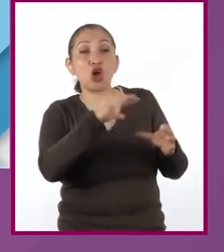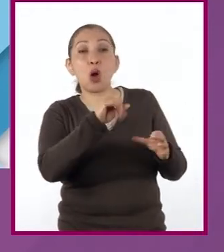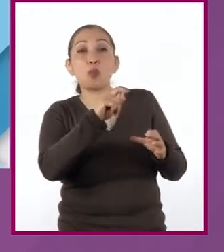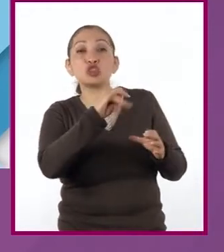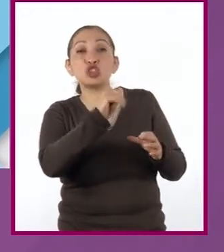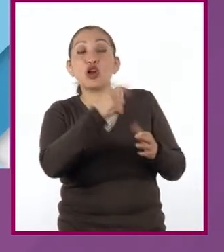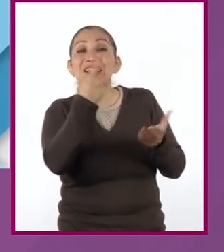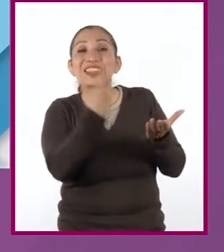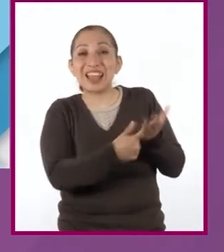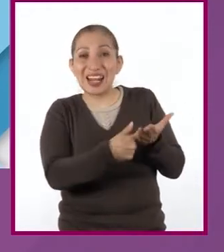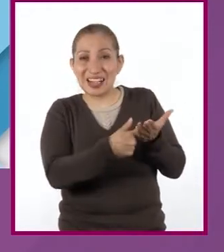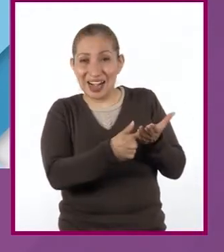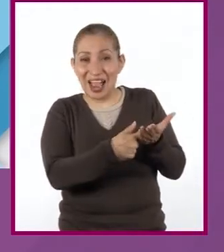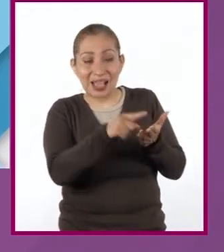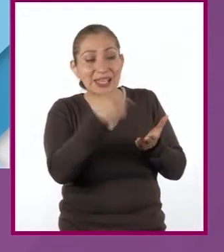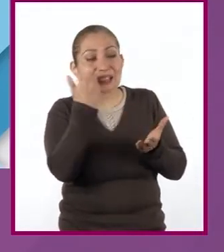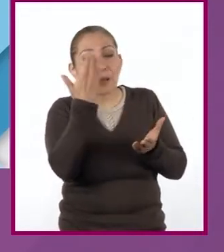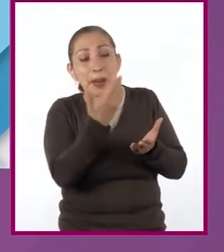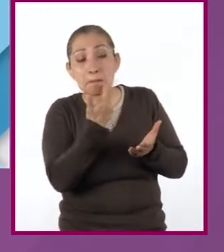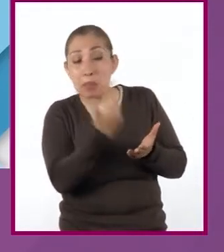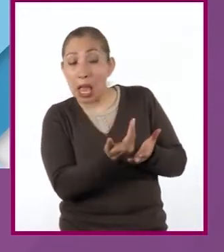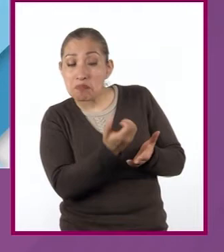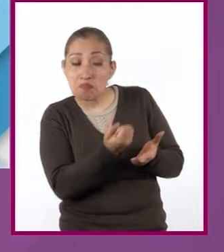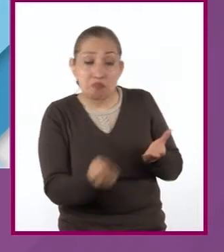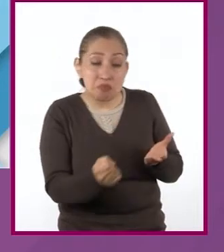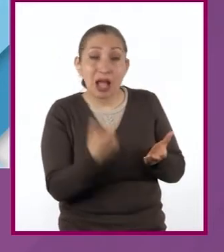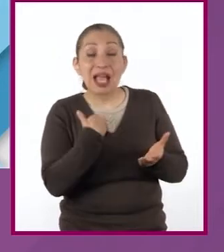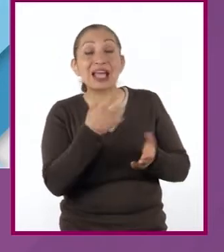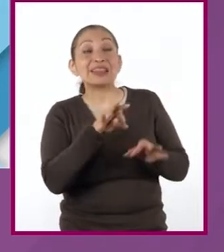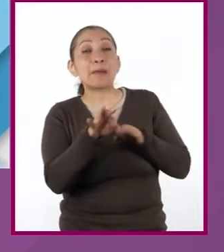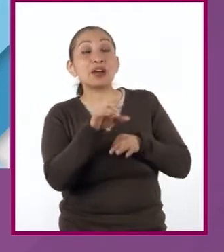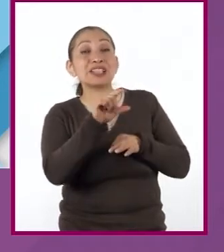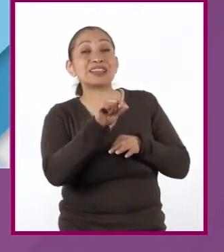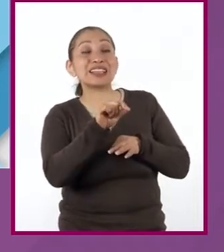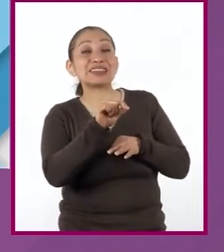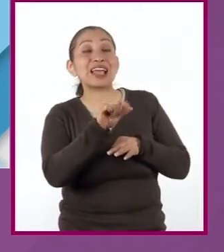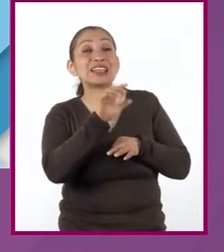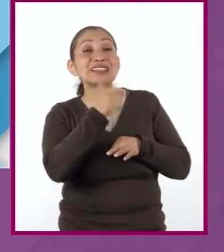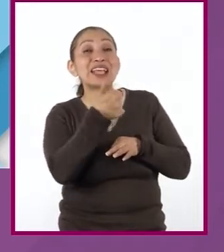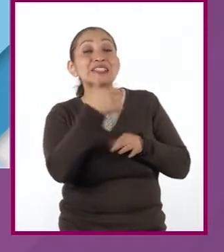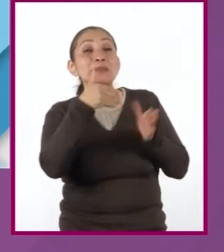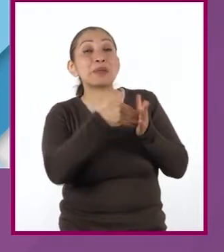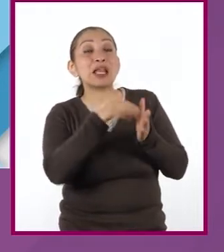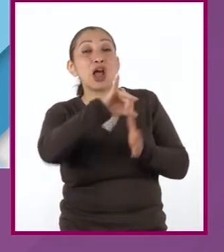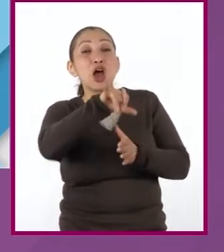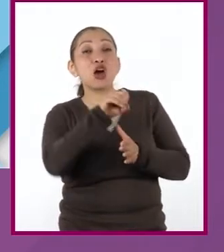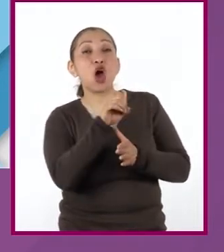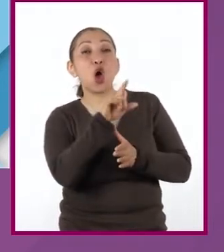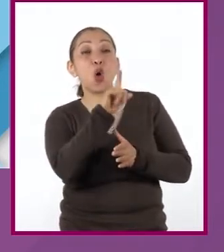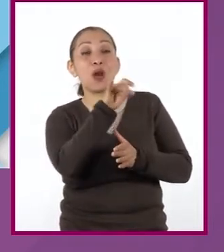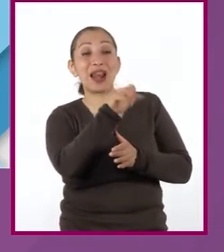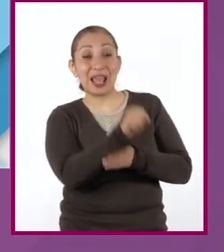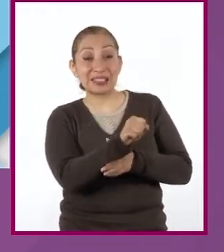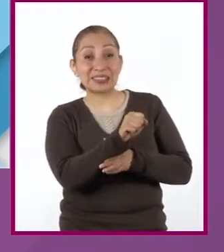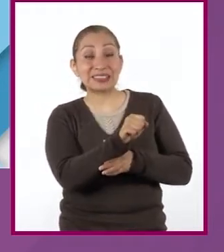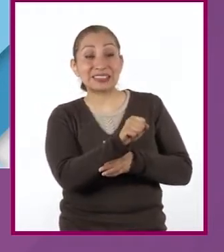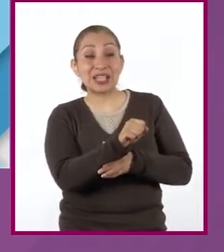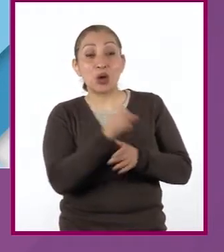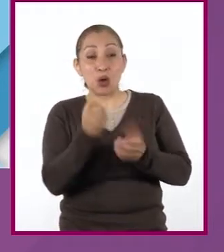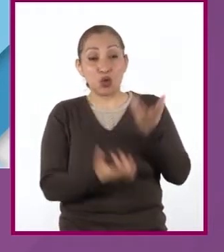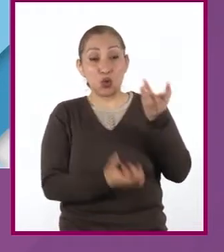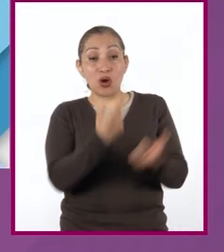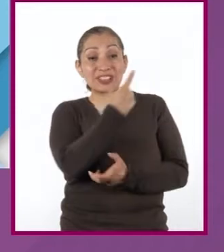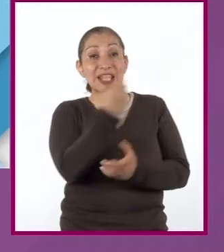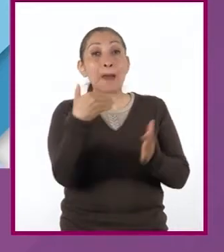combustión interna que realiza un trabajo de 76,000 joules cuando se queman 100,000 joules